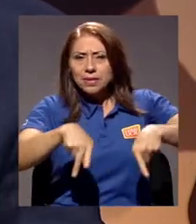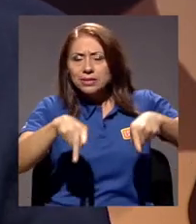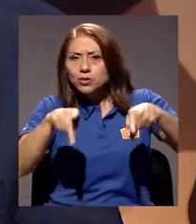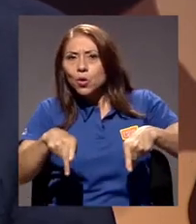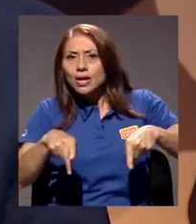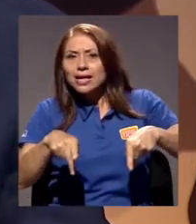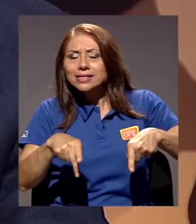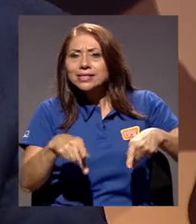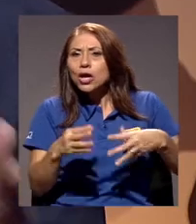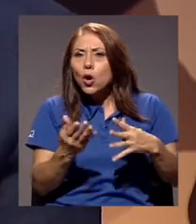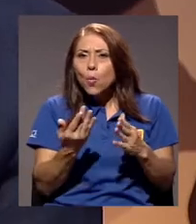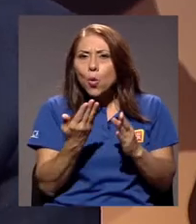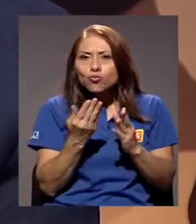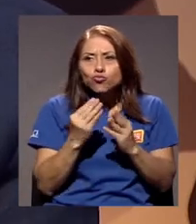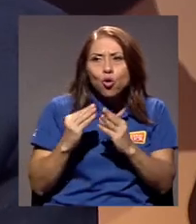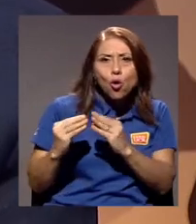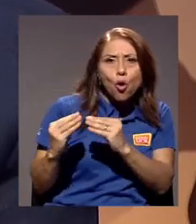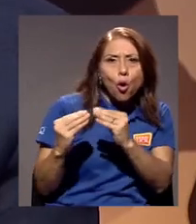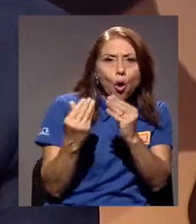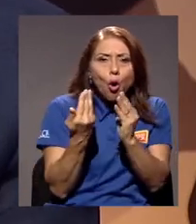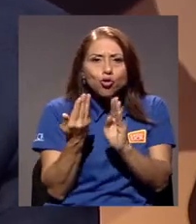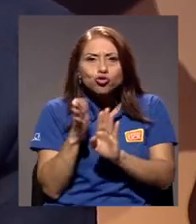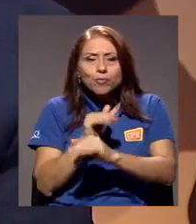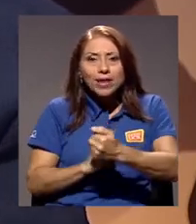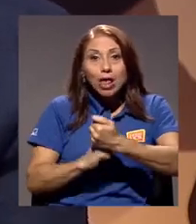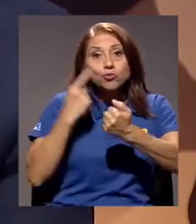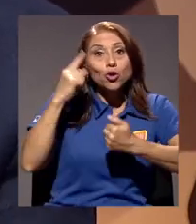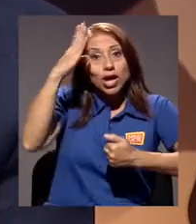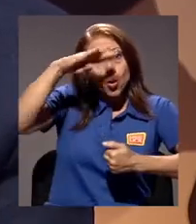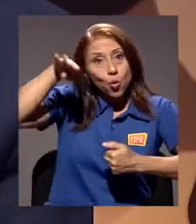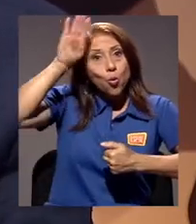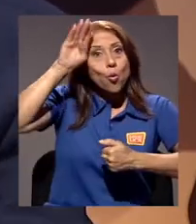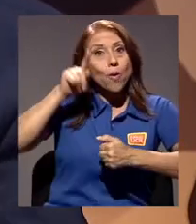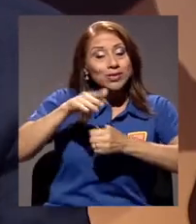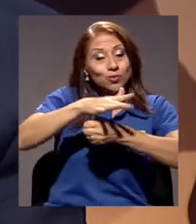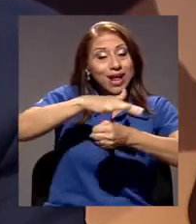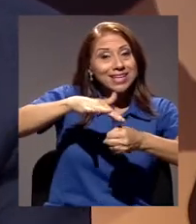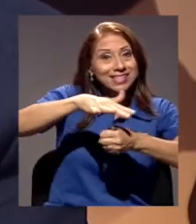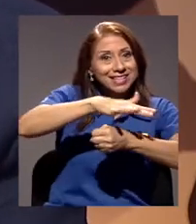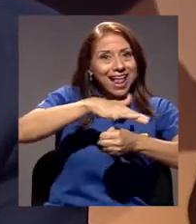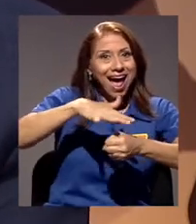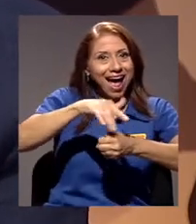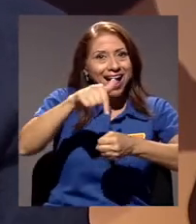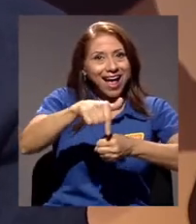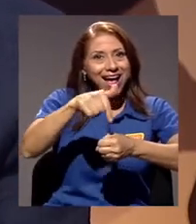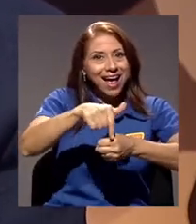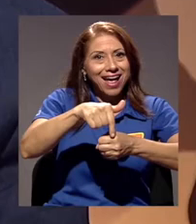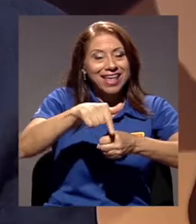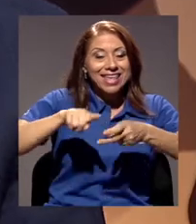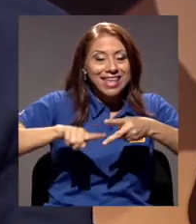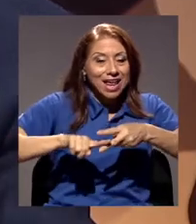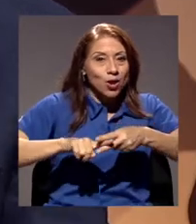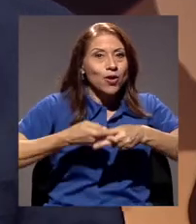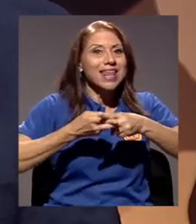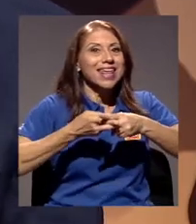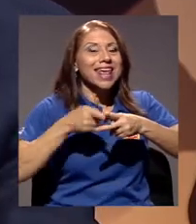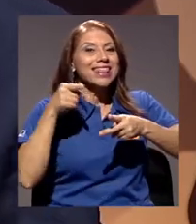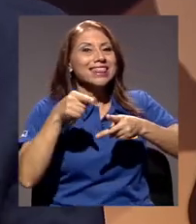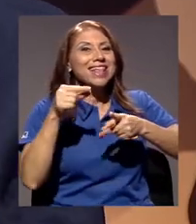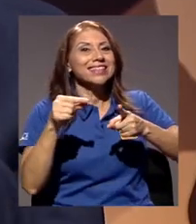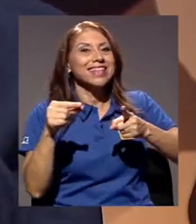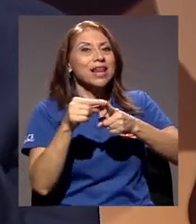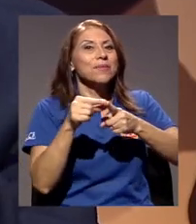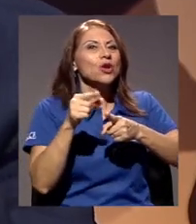conspiradores porque cuba es una isla y el origen de sus términos aunque su sueño tótems era el carácter